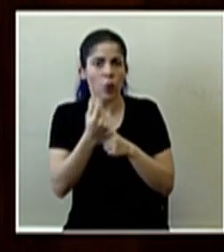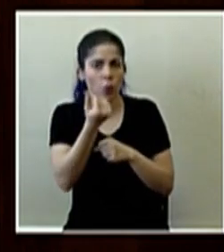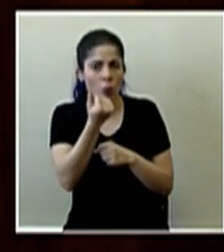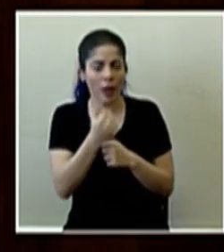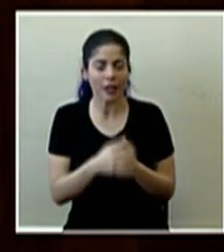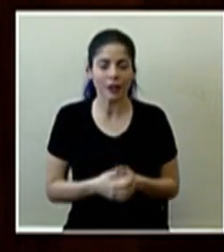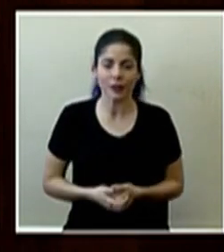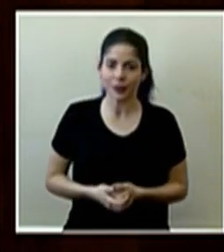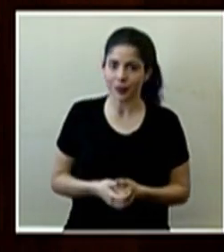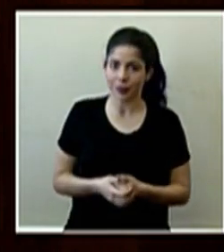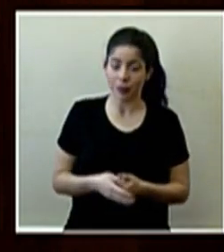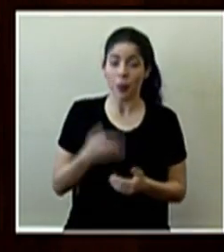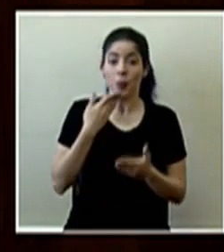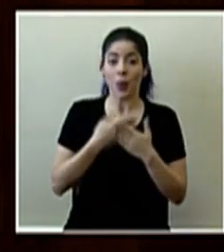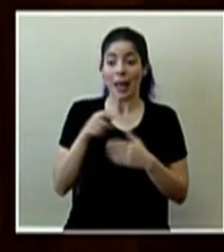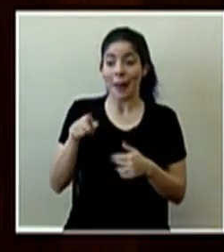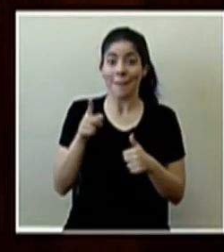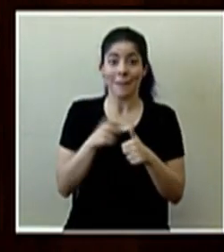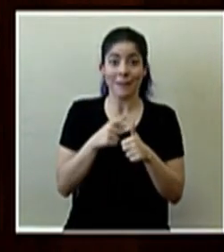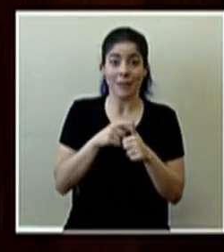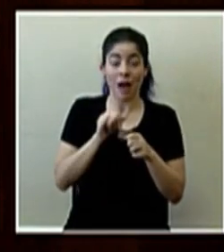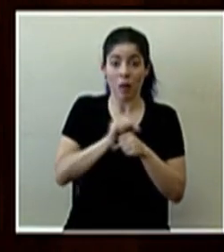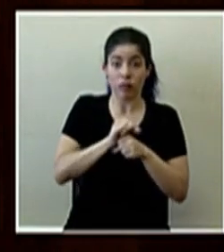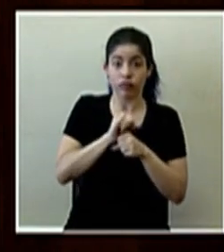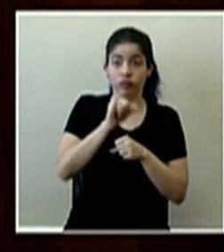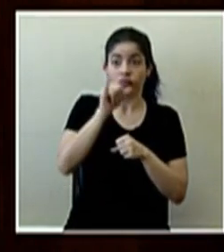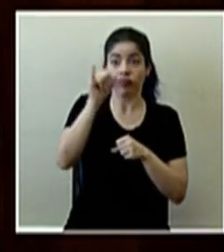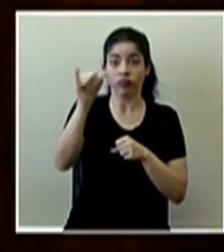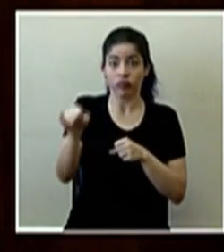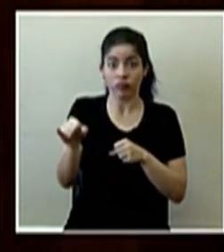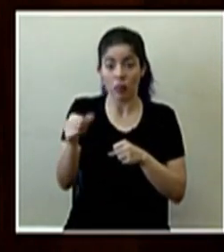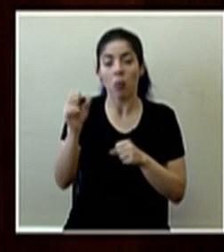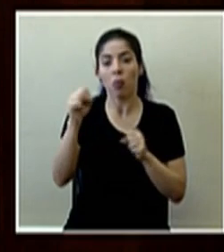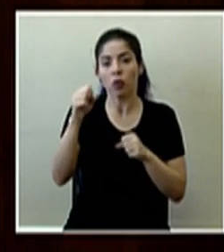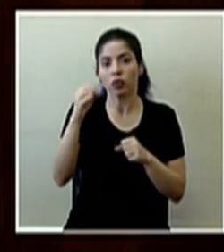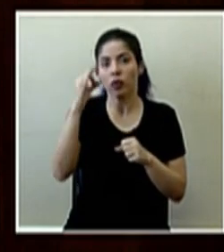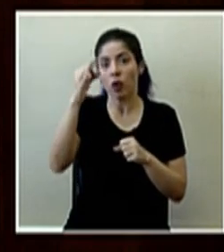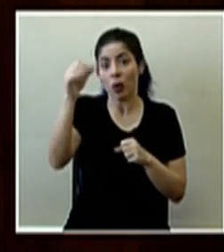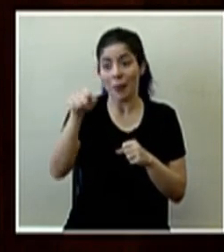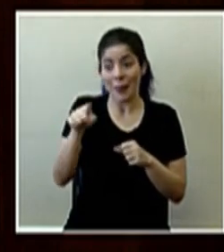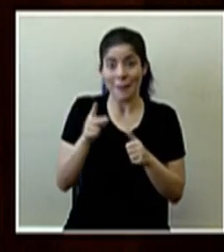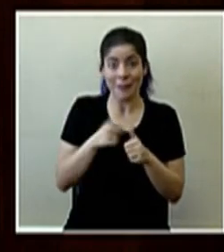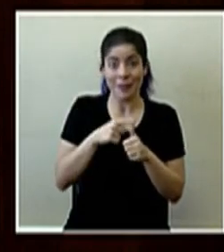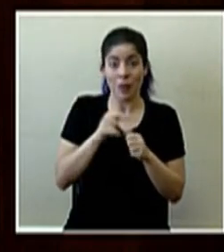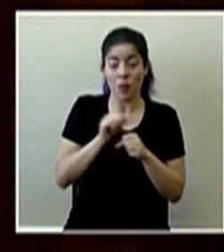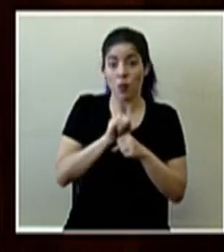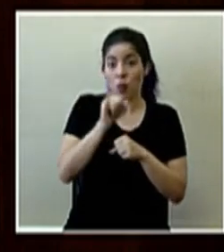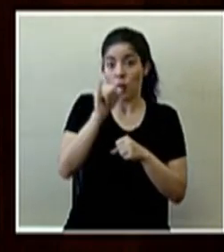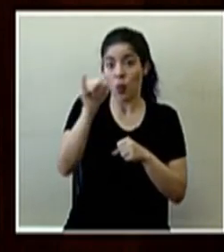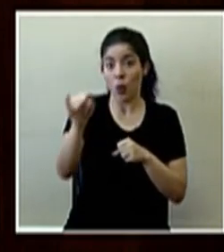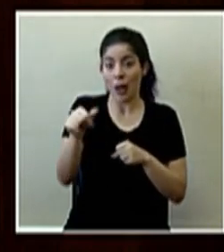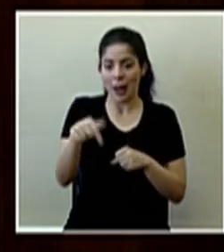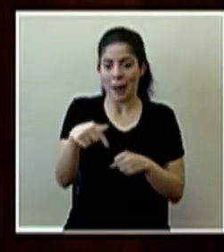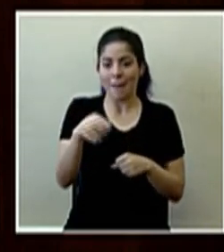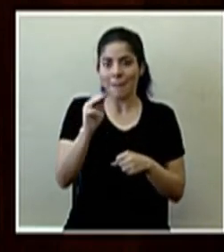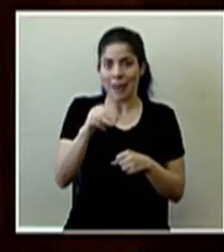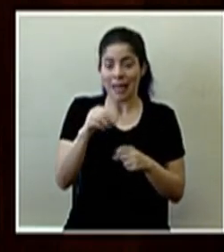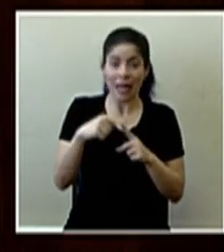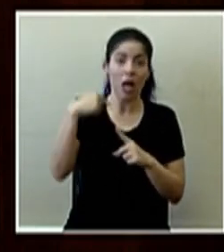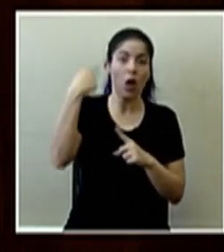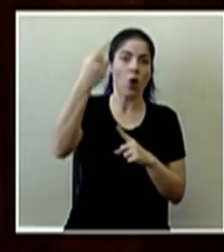Bueno, en este primer vuelo, podrían haber otros, pero en este primer vuelo, que será de este martes en